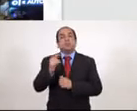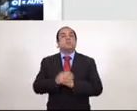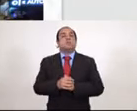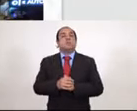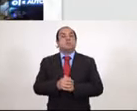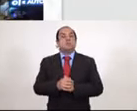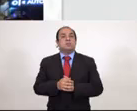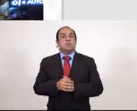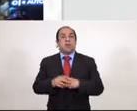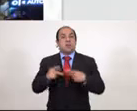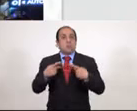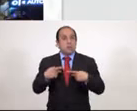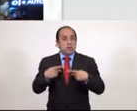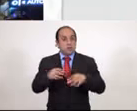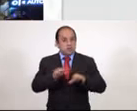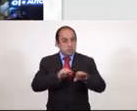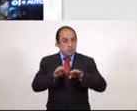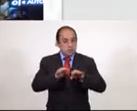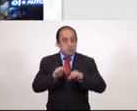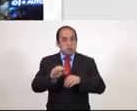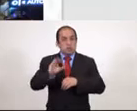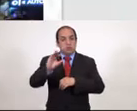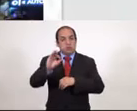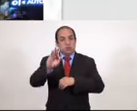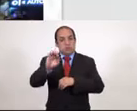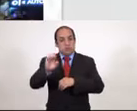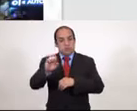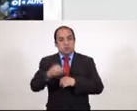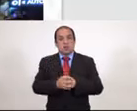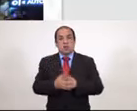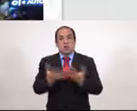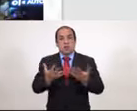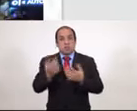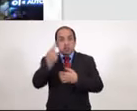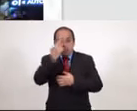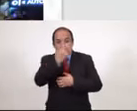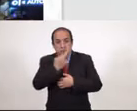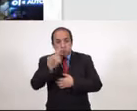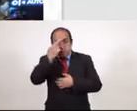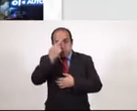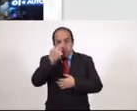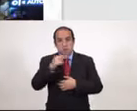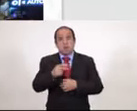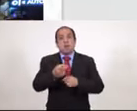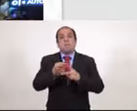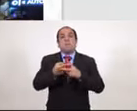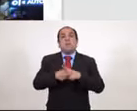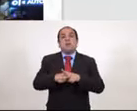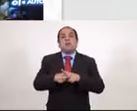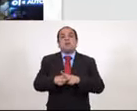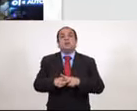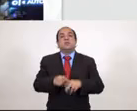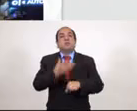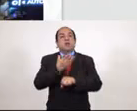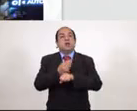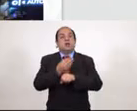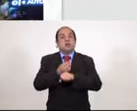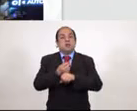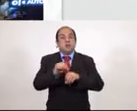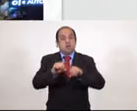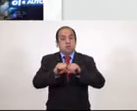personal de Comisión Federal de Electricidad realizó inspección e inició la restauración del conducto hecho con